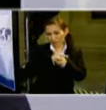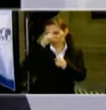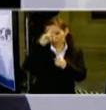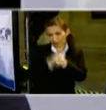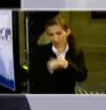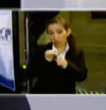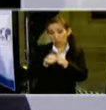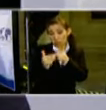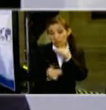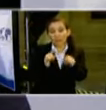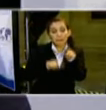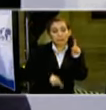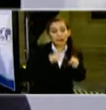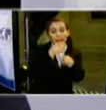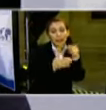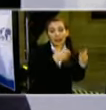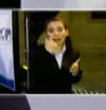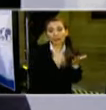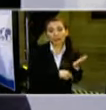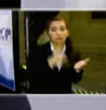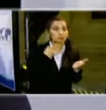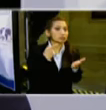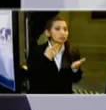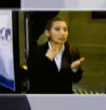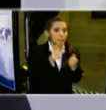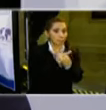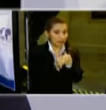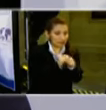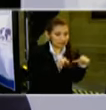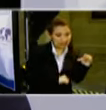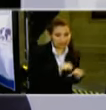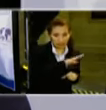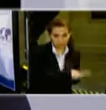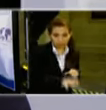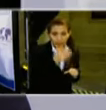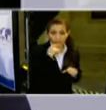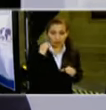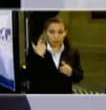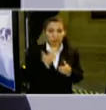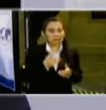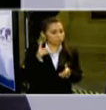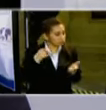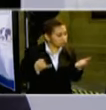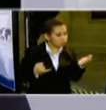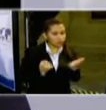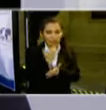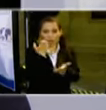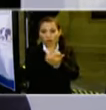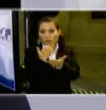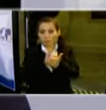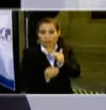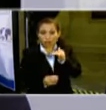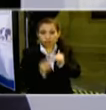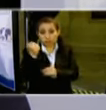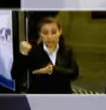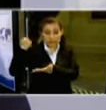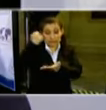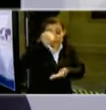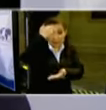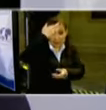los avances en la política interna, apostando a un crecimiento económico que producirían las inversiones